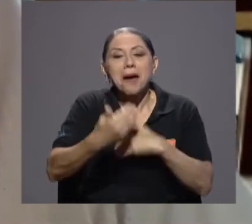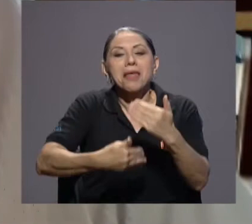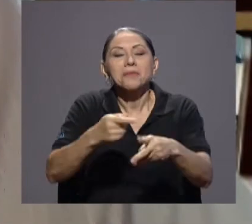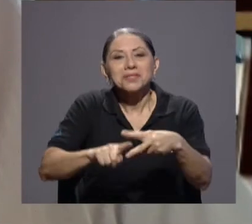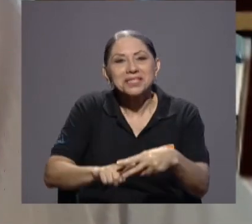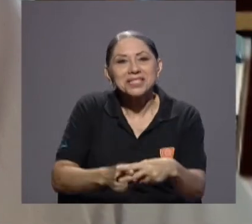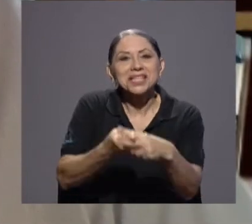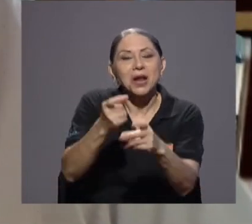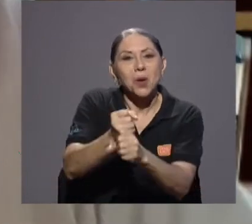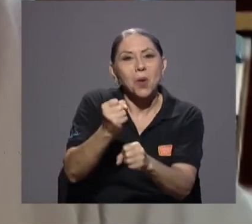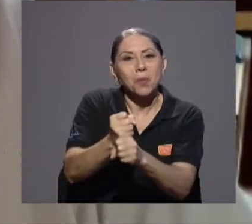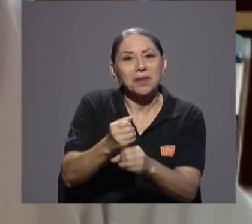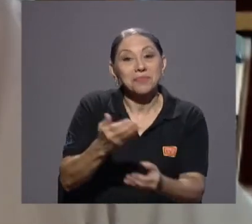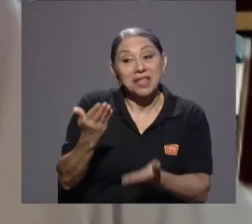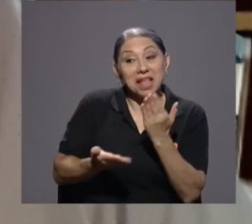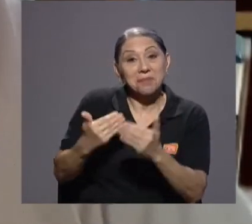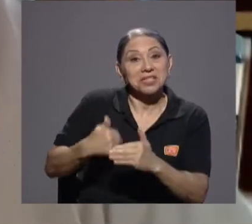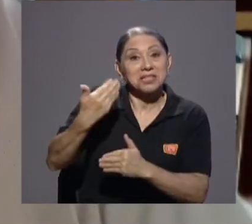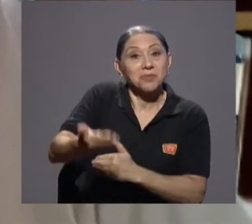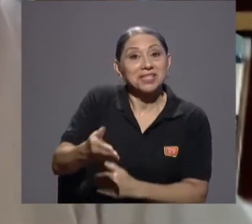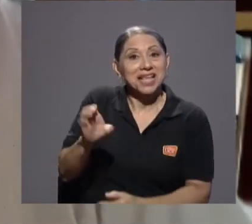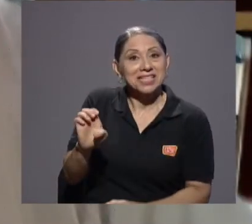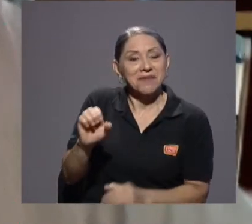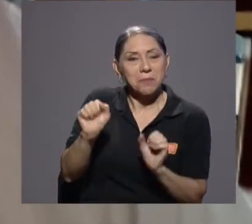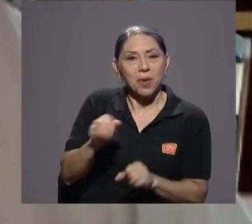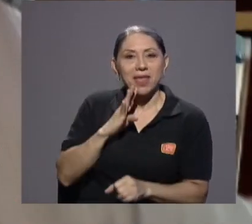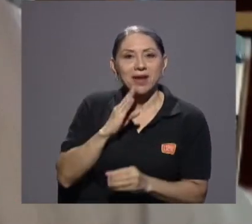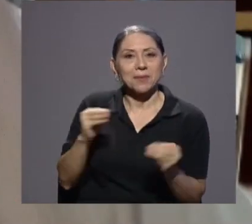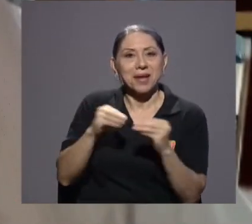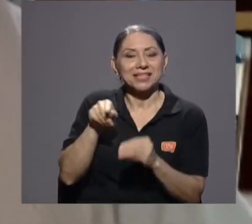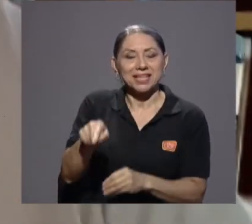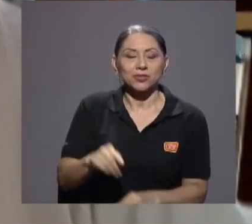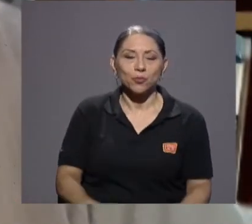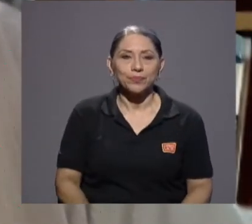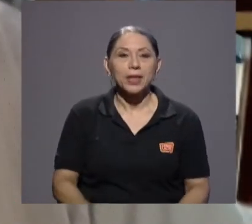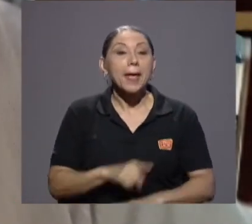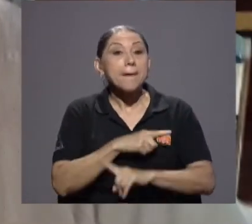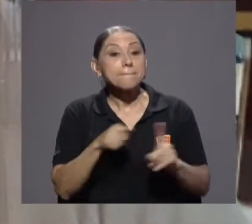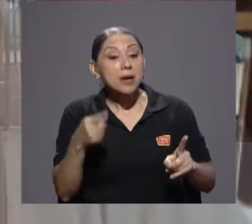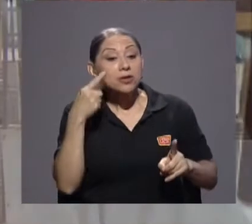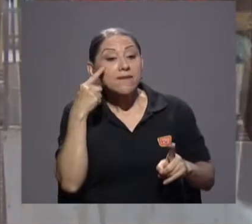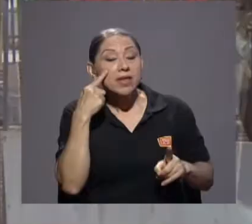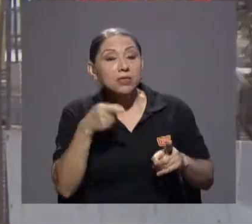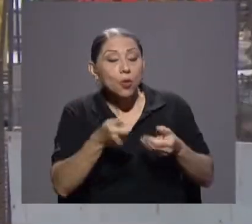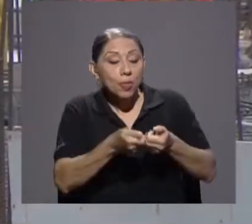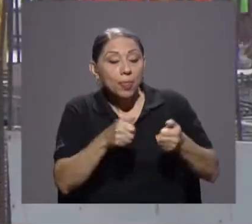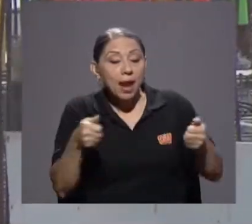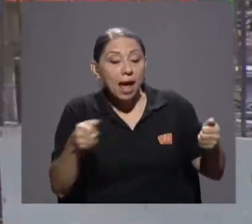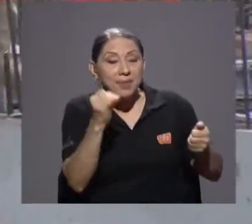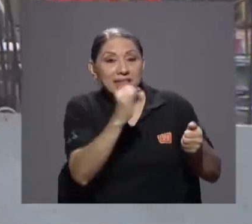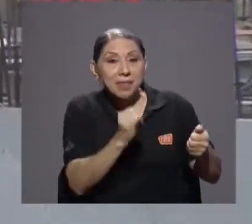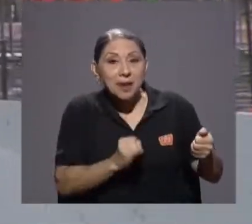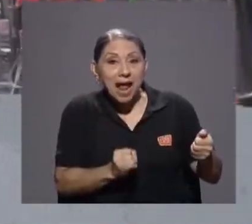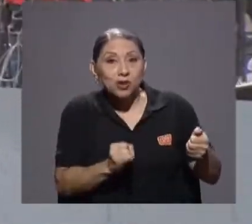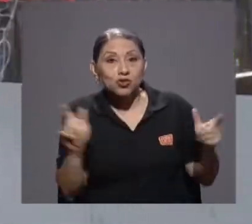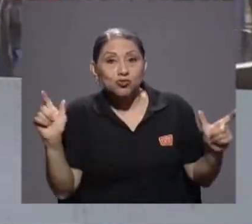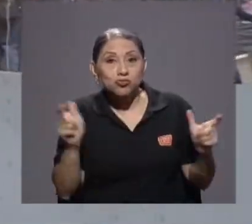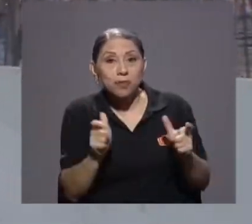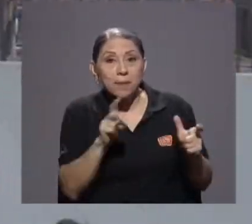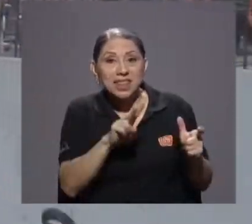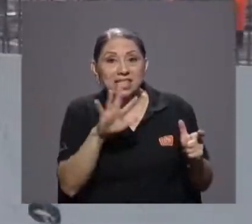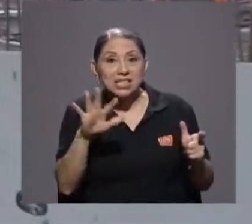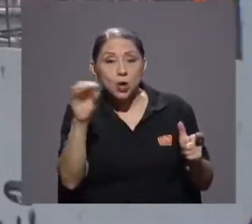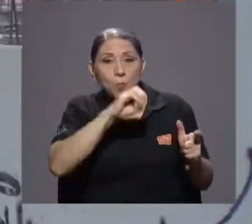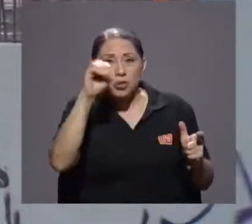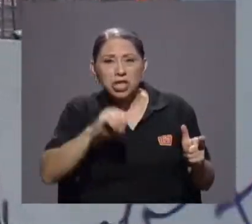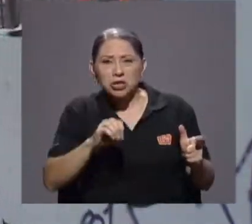más en detalle de eso porque lo conoce mejor. Pero entonces esa afectación que medida en trámite de planos es del 25%, fácilmente debe rondar